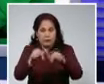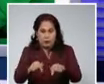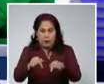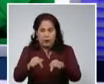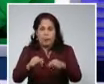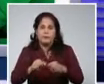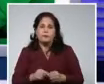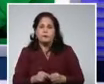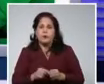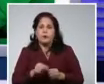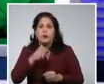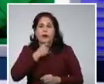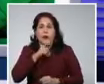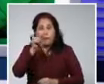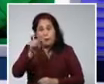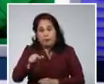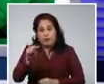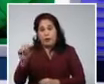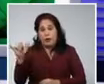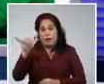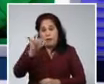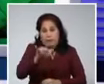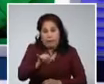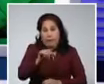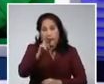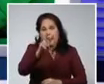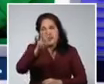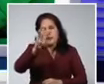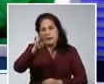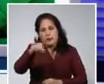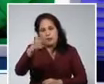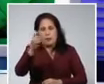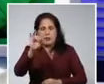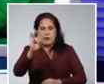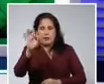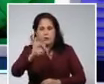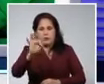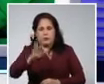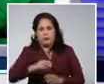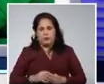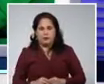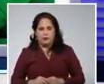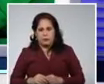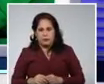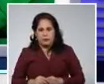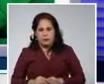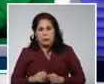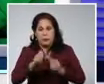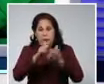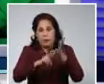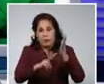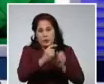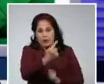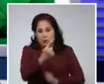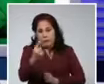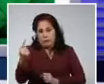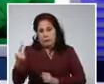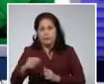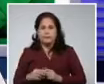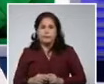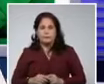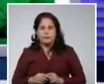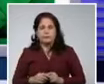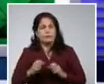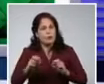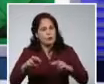con viajeros internacionales, el 23,7%. Por provincias, nuevamente